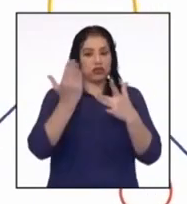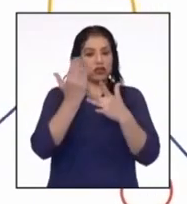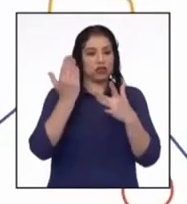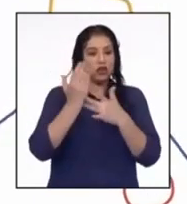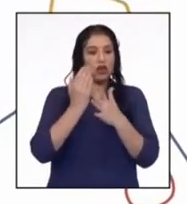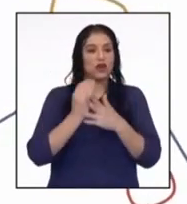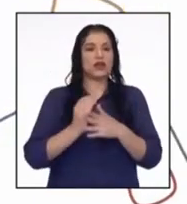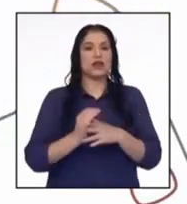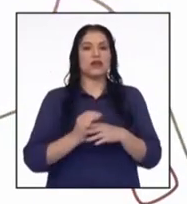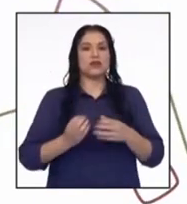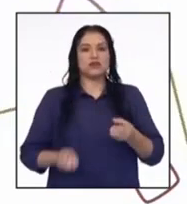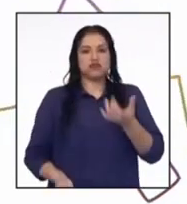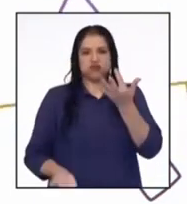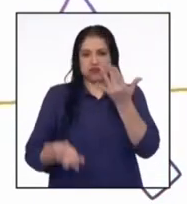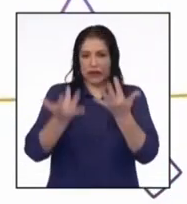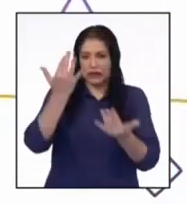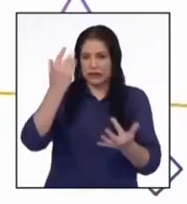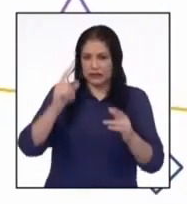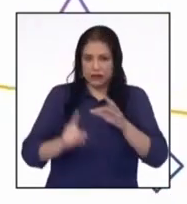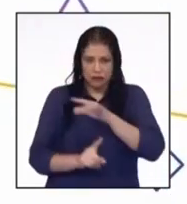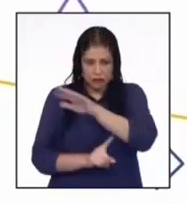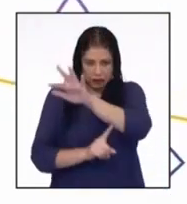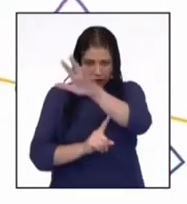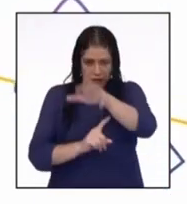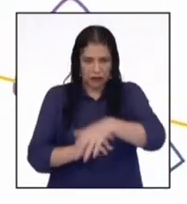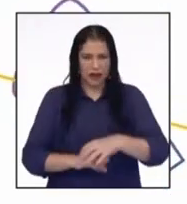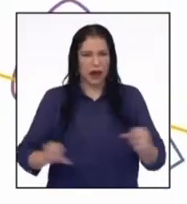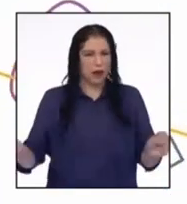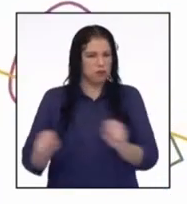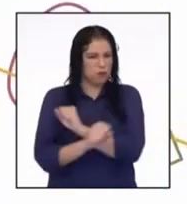el incendio forestal y la explosión.